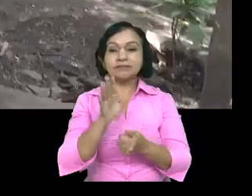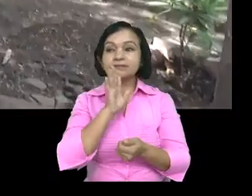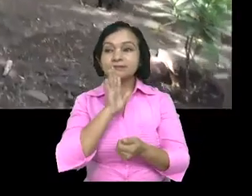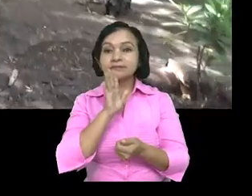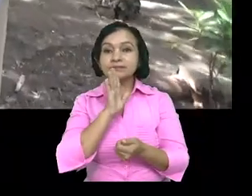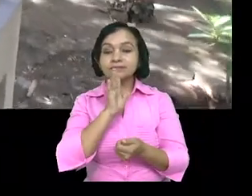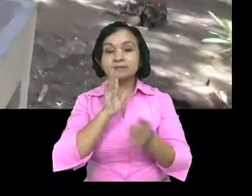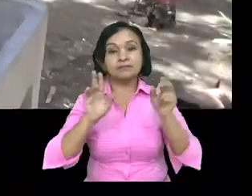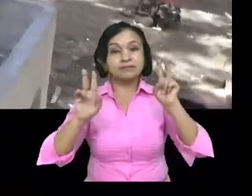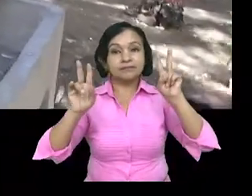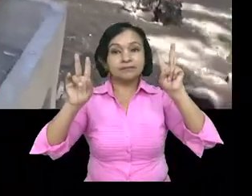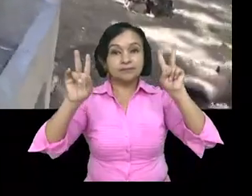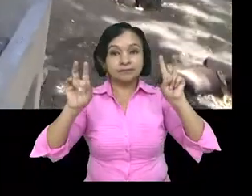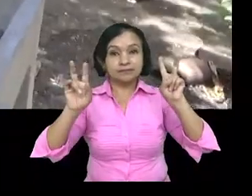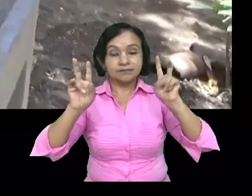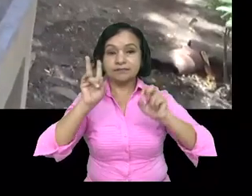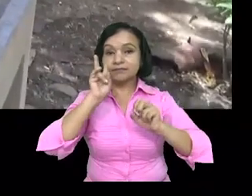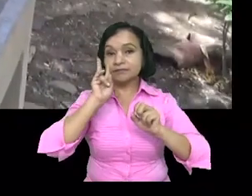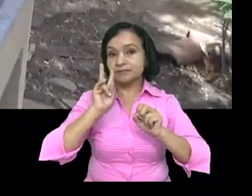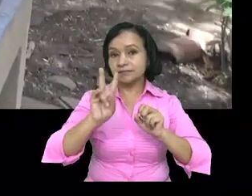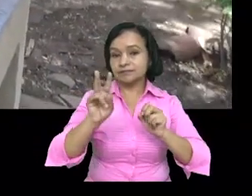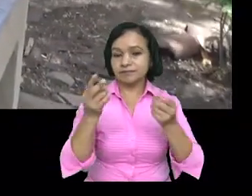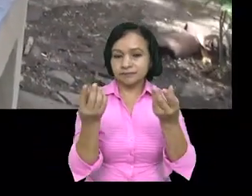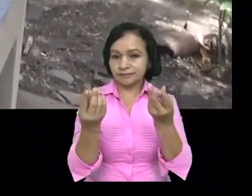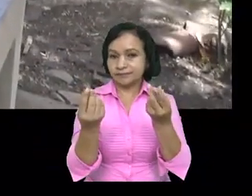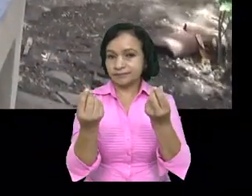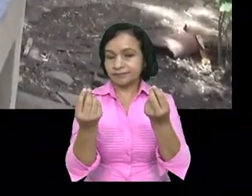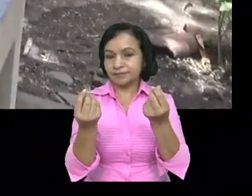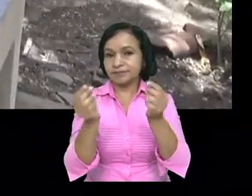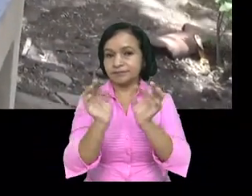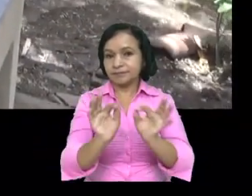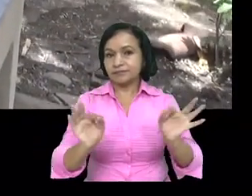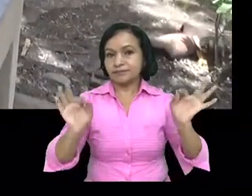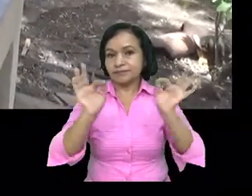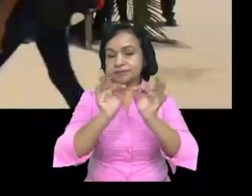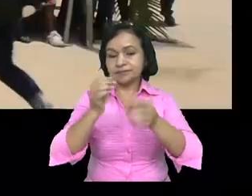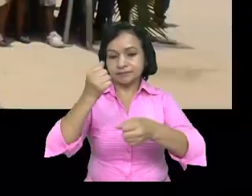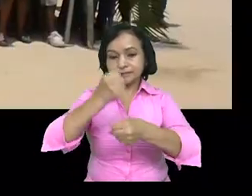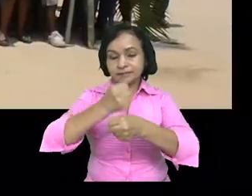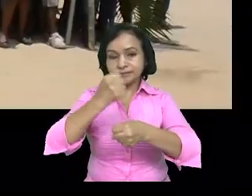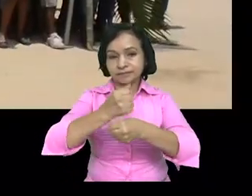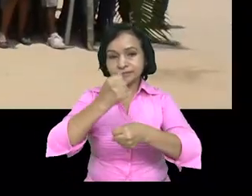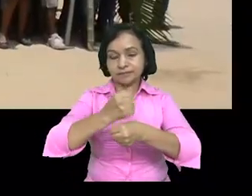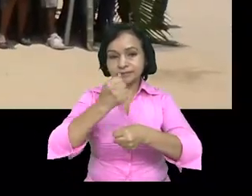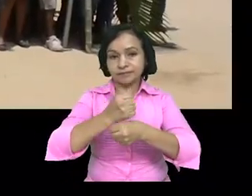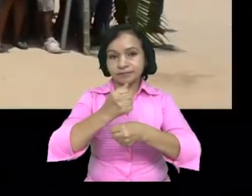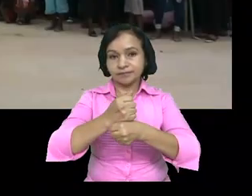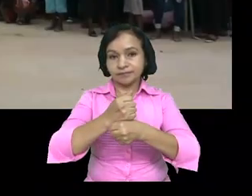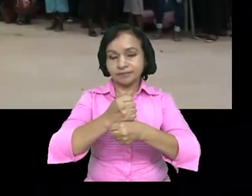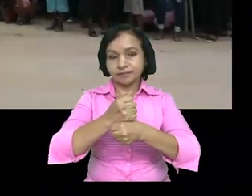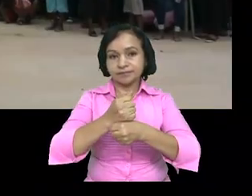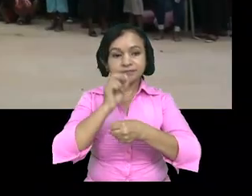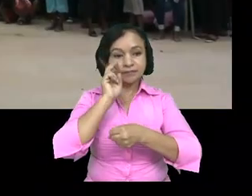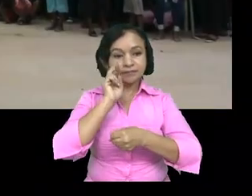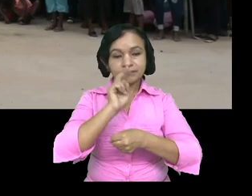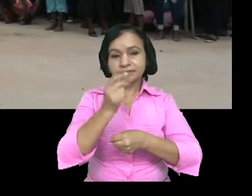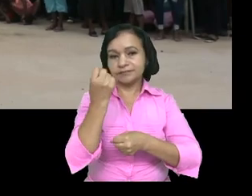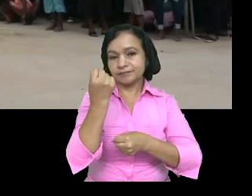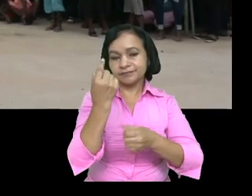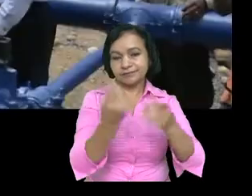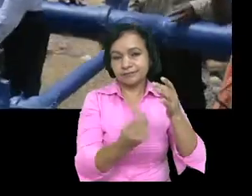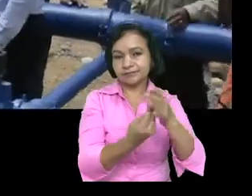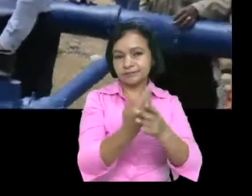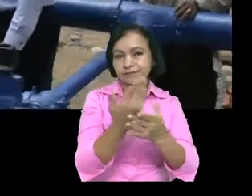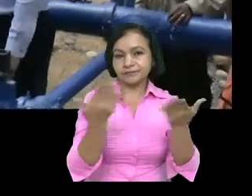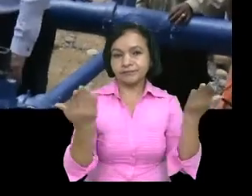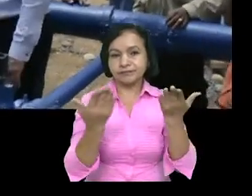de un tema que impacta en lo económico, impacta en el trabajo reproductivo, que no lo valoramos. Pues, o sea, cuando decimos